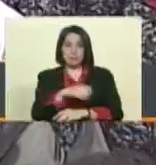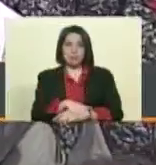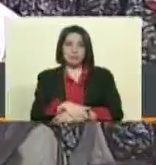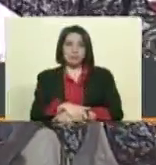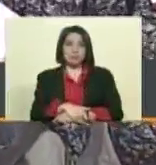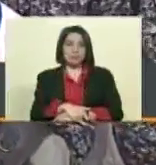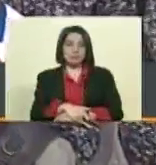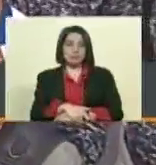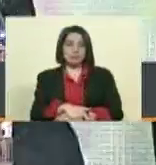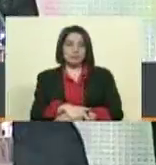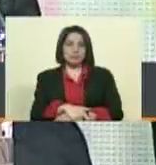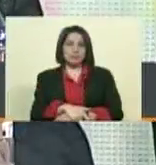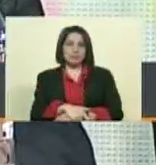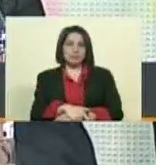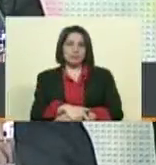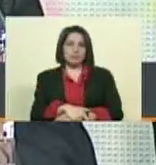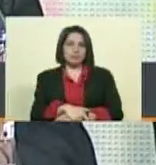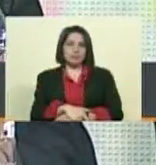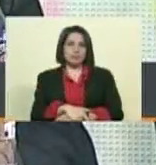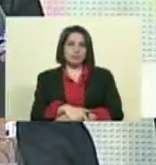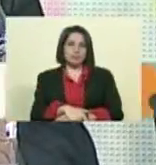Bueno, presidente, primero